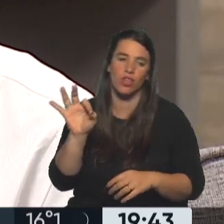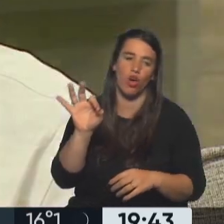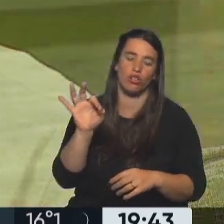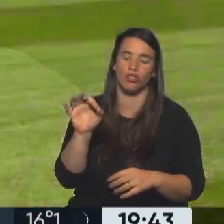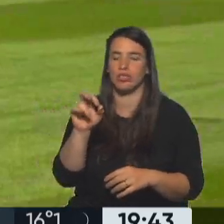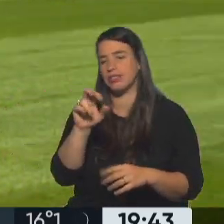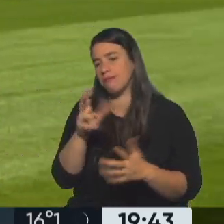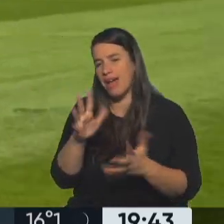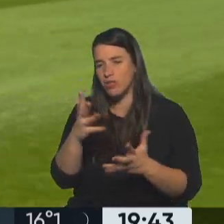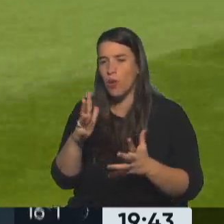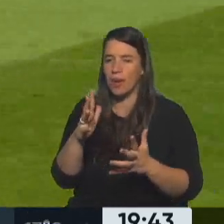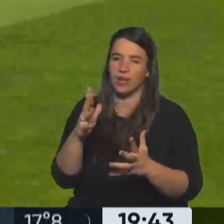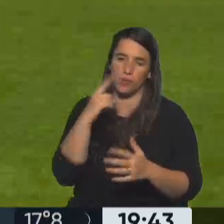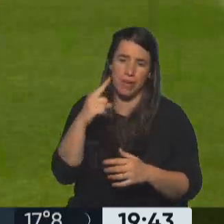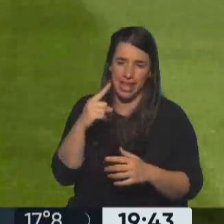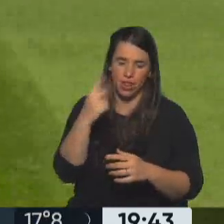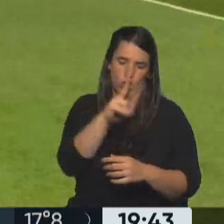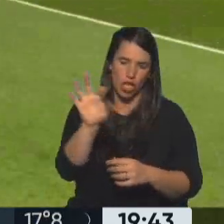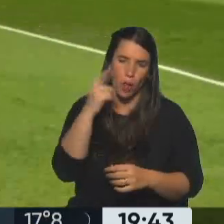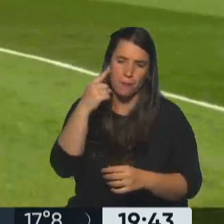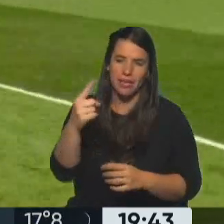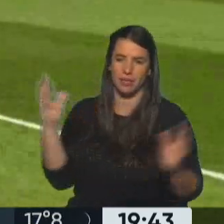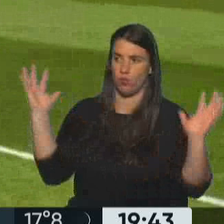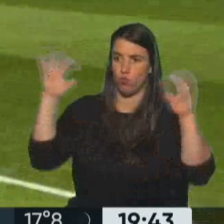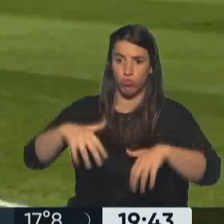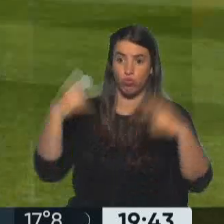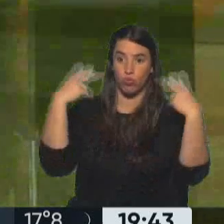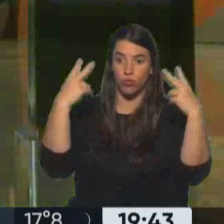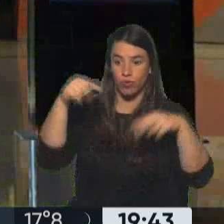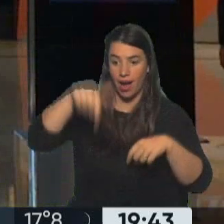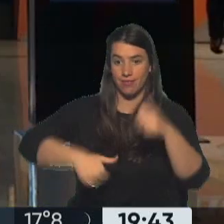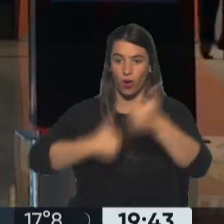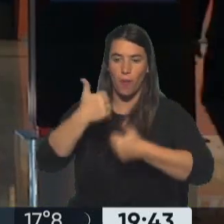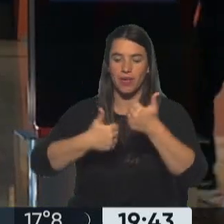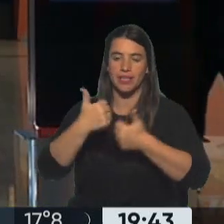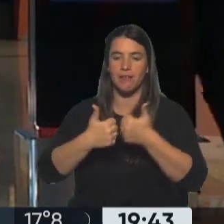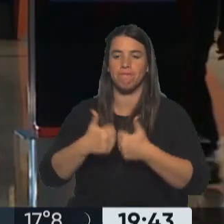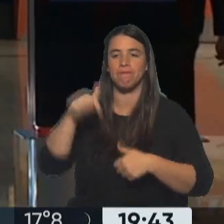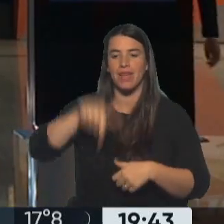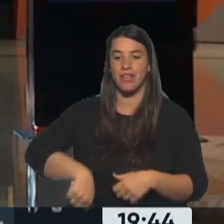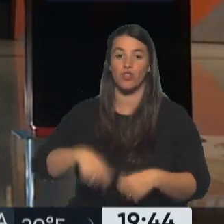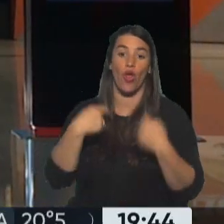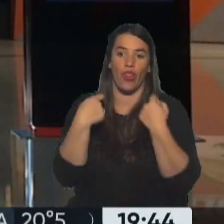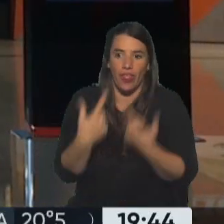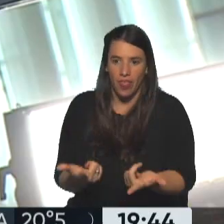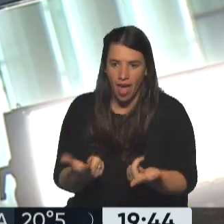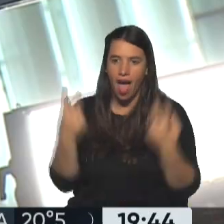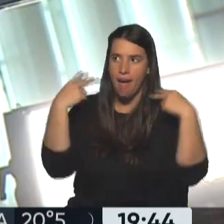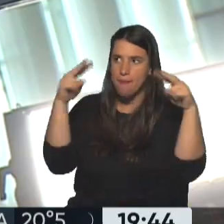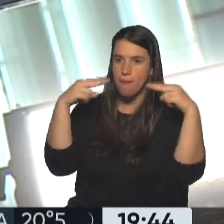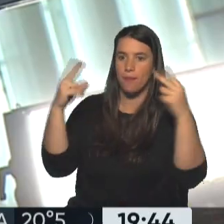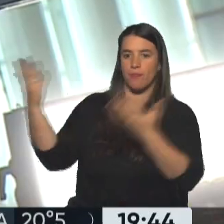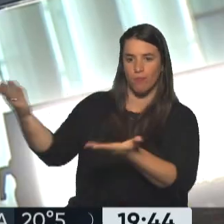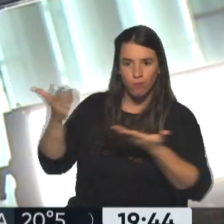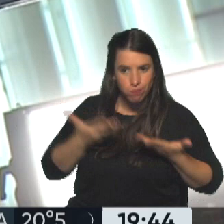dura el certamen ser anfitrión de este tipo de eventos globales Deja como beneficio a un nuevo impulso al turismo receptivo como